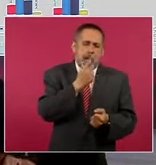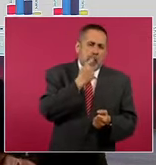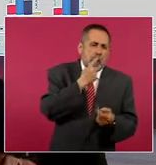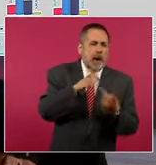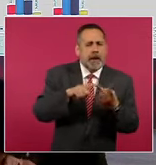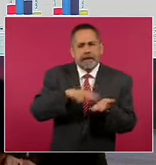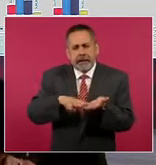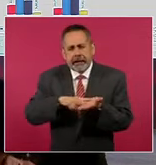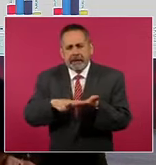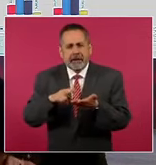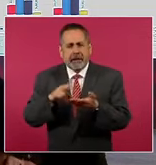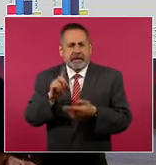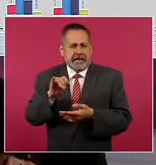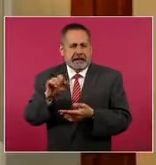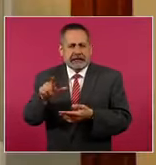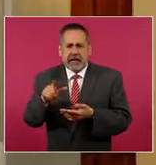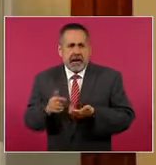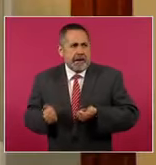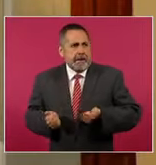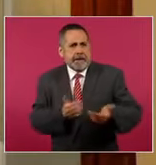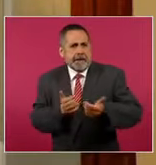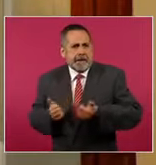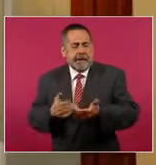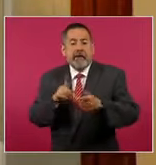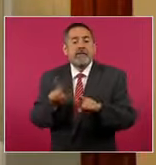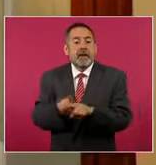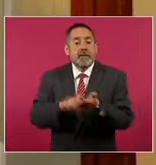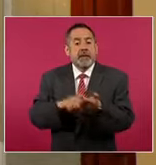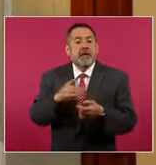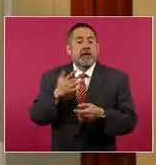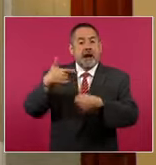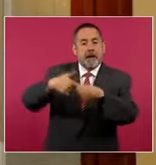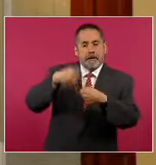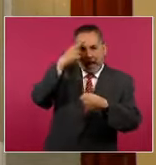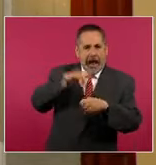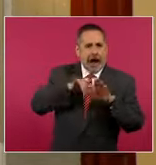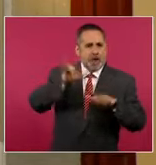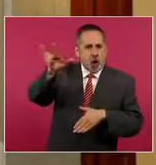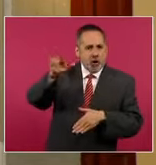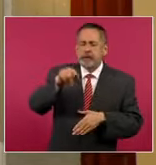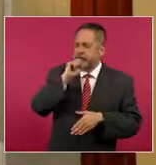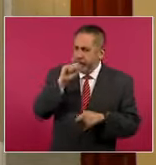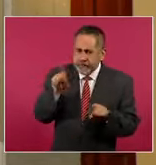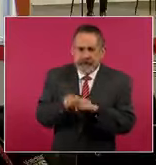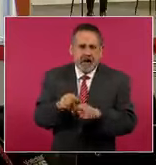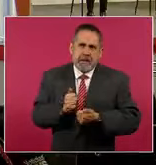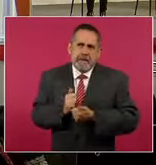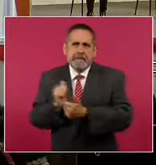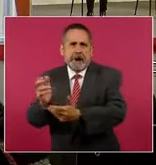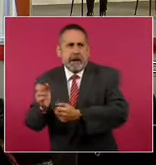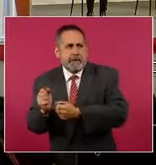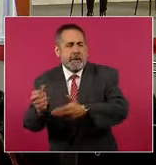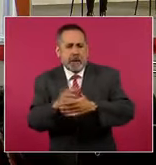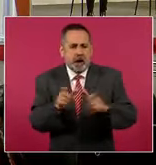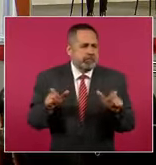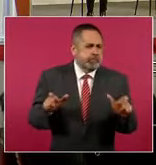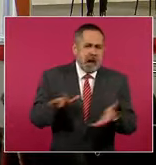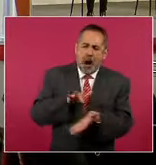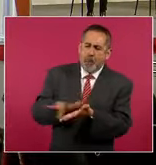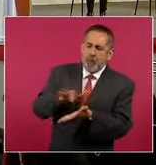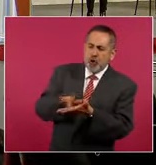magna, diésel y turbocina. Ha sido un trabajo importante que se apoya